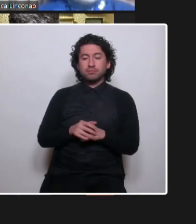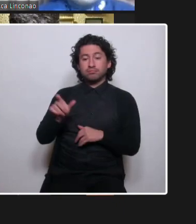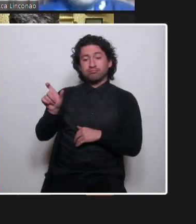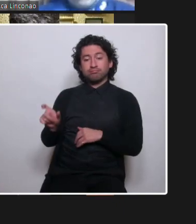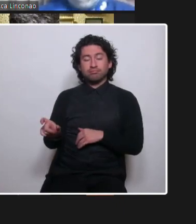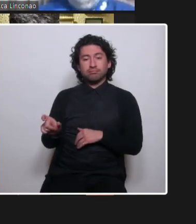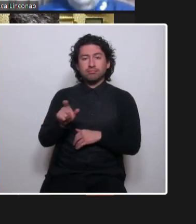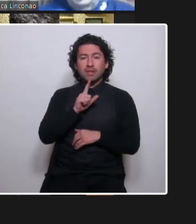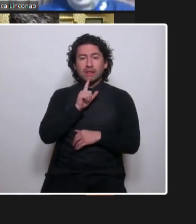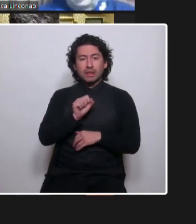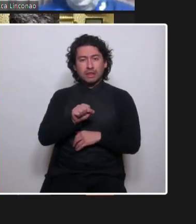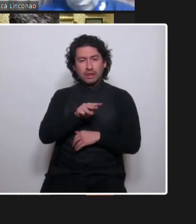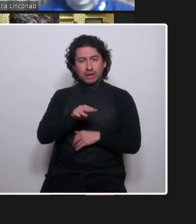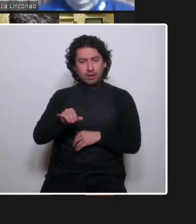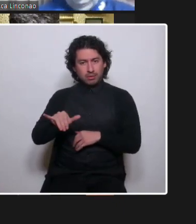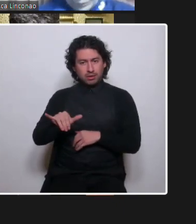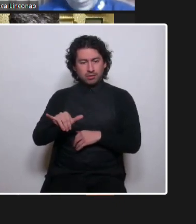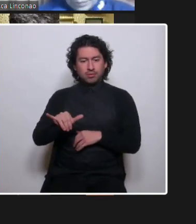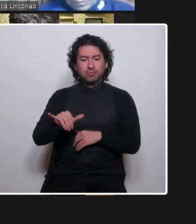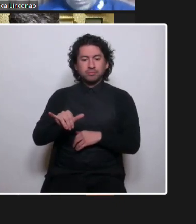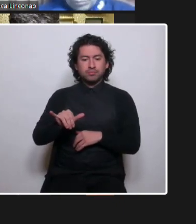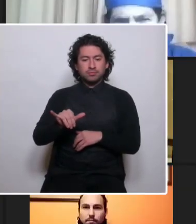Convencional Tami Pustilnik.